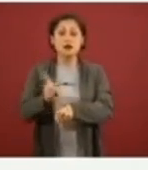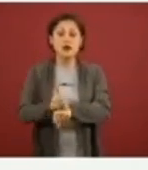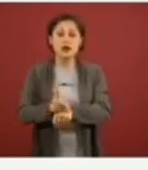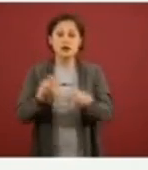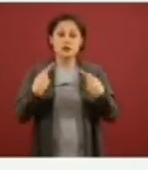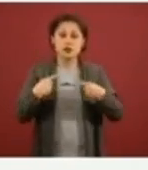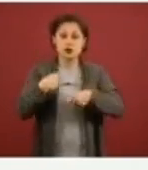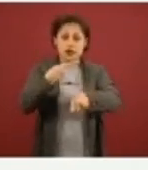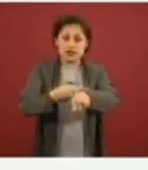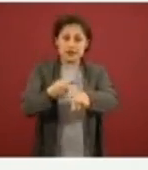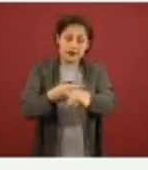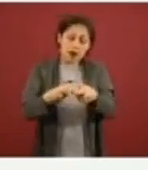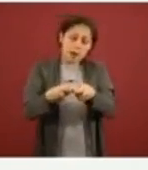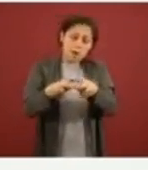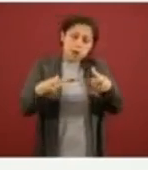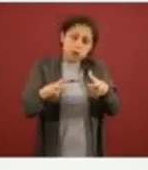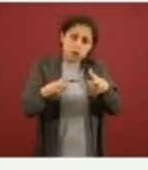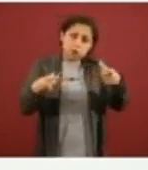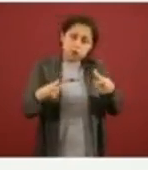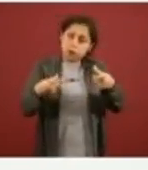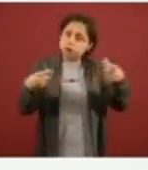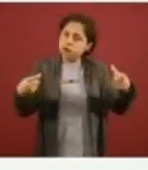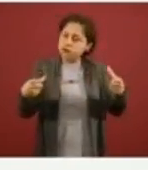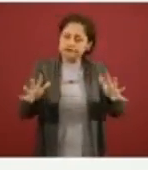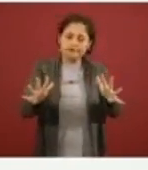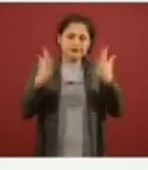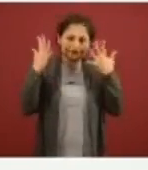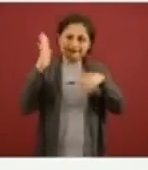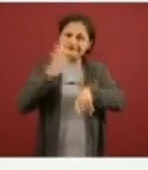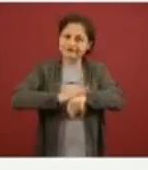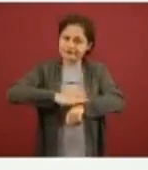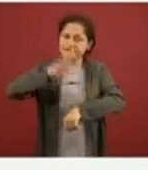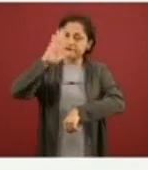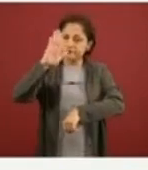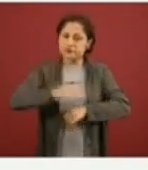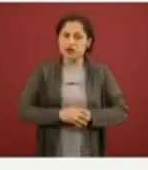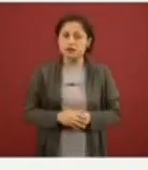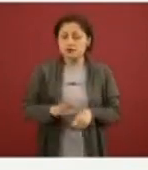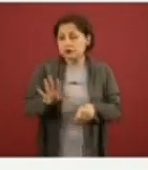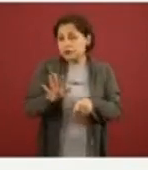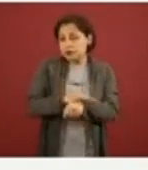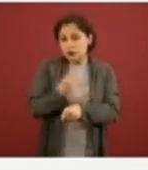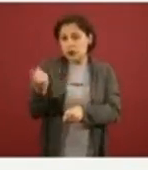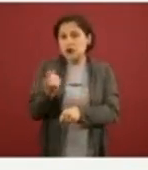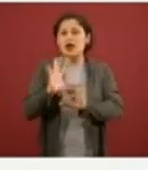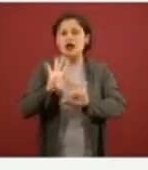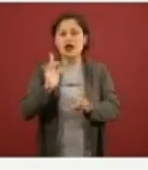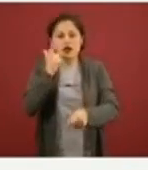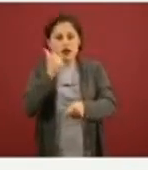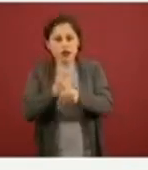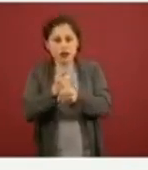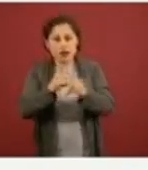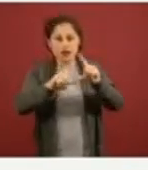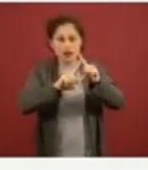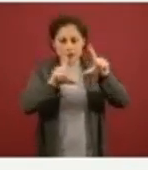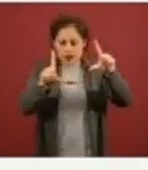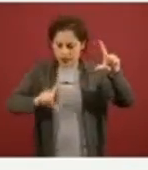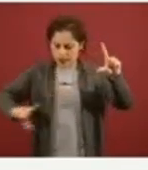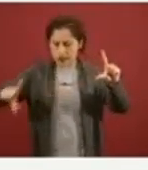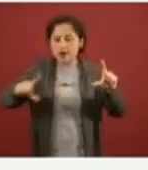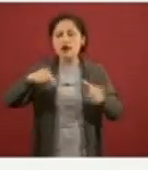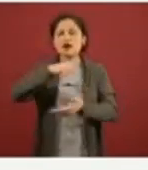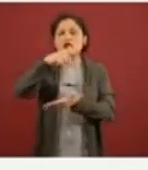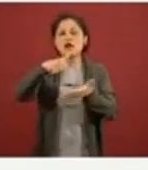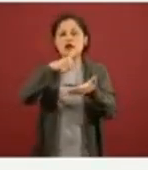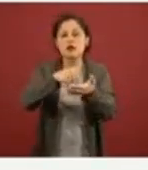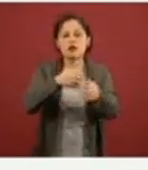día y esto se representa también por una dispersión geográfica. Y hoy lo que vemos, que se